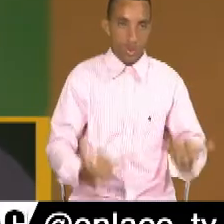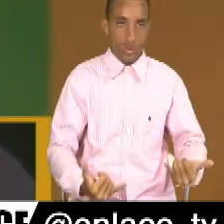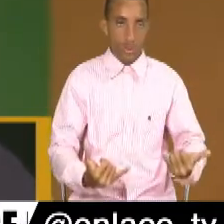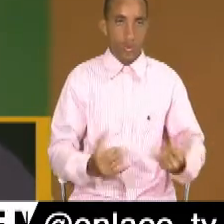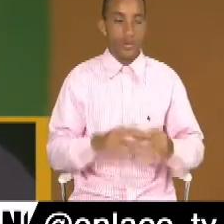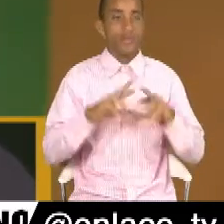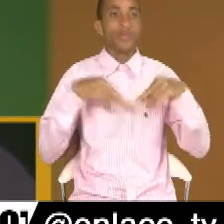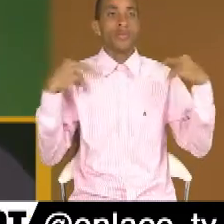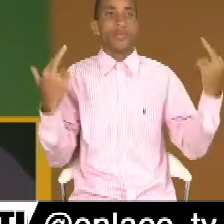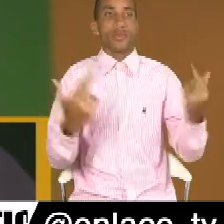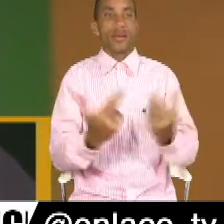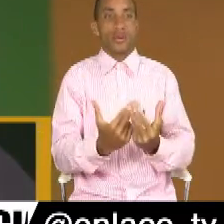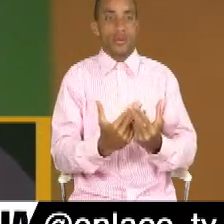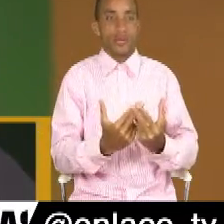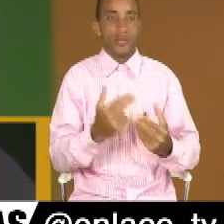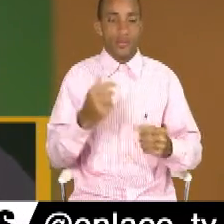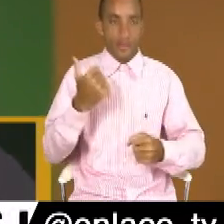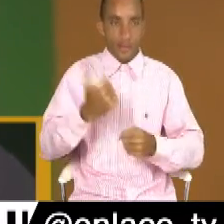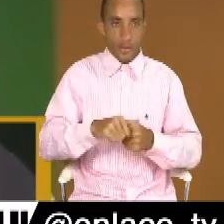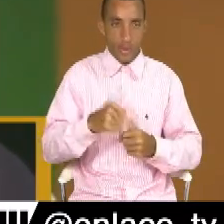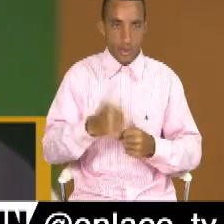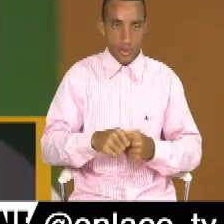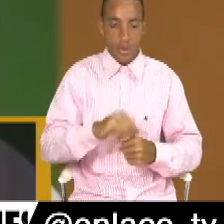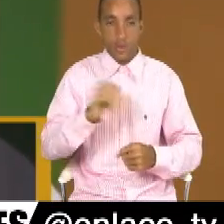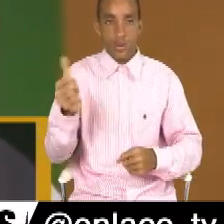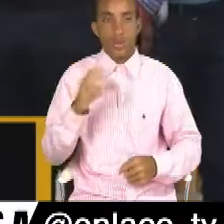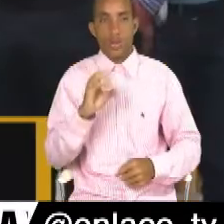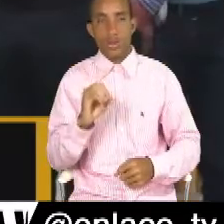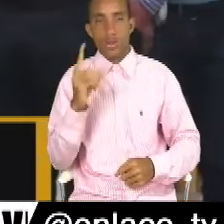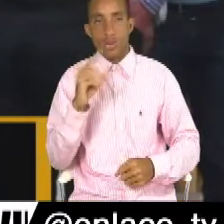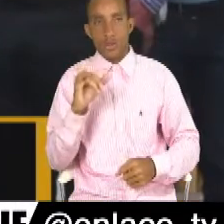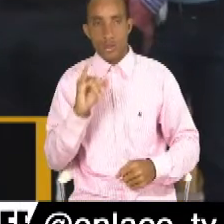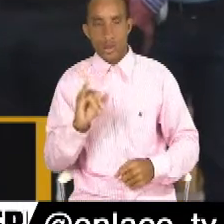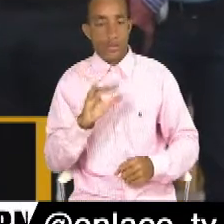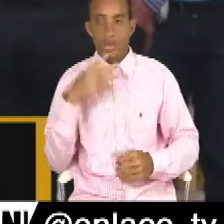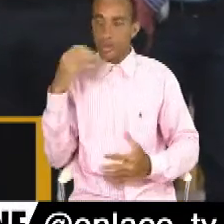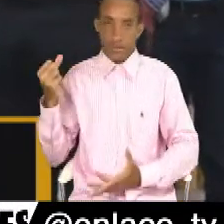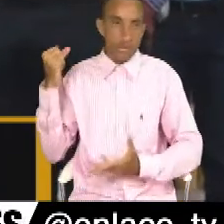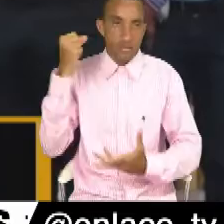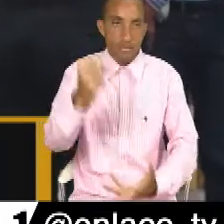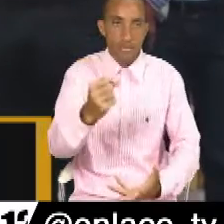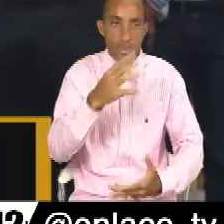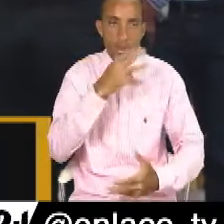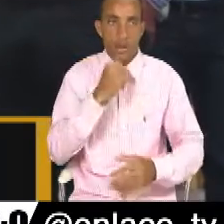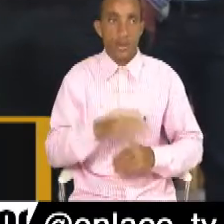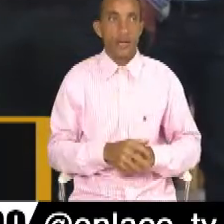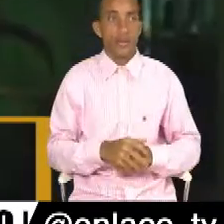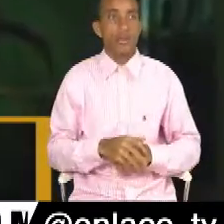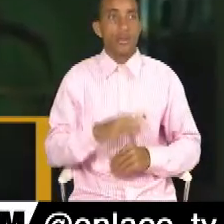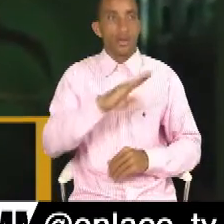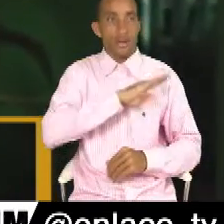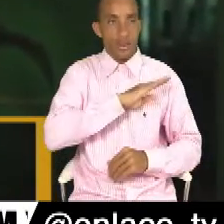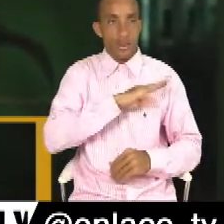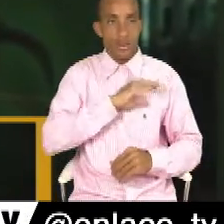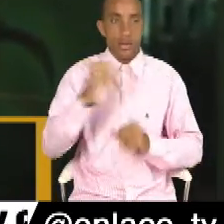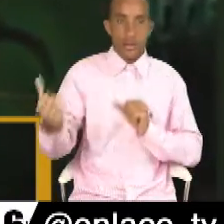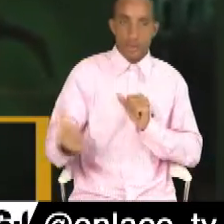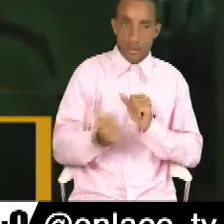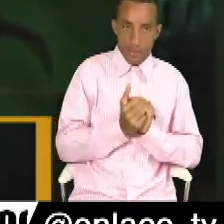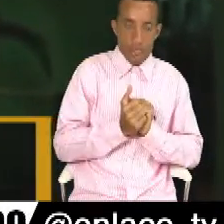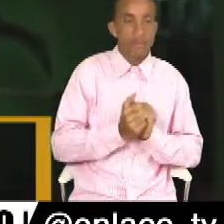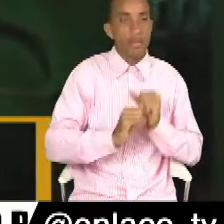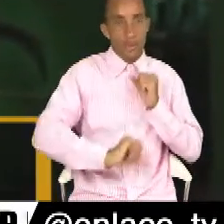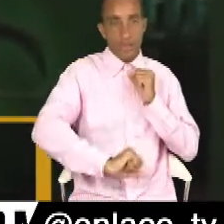reunión de Ecopetrol y Dochi, no hay esa voluntad de querer invertir en nuestro corrimiento. Con respecto al alcalde, nos sentimos acompañados, nos sentimos